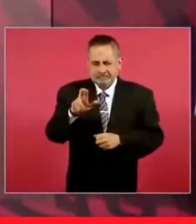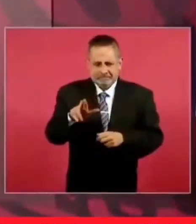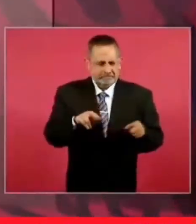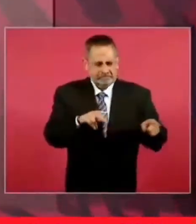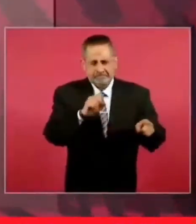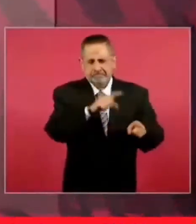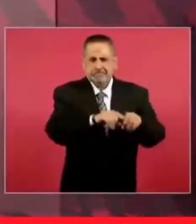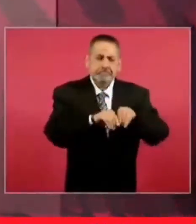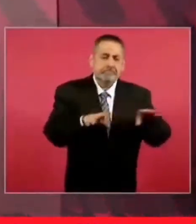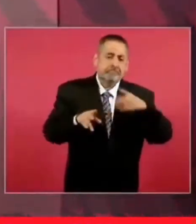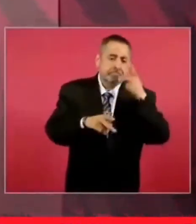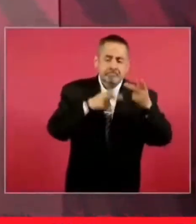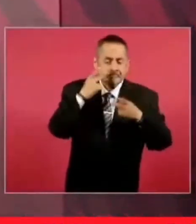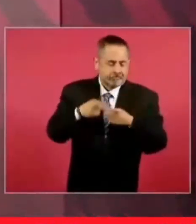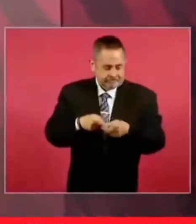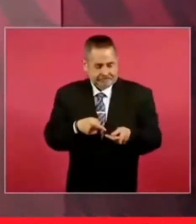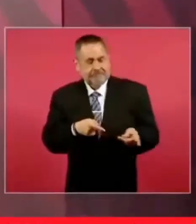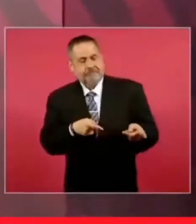ya están